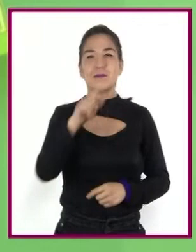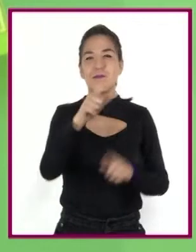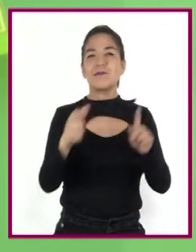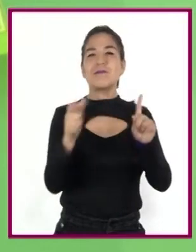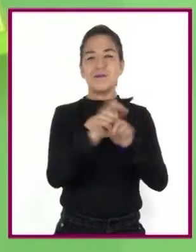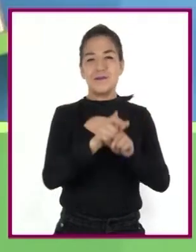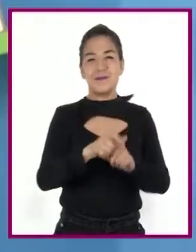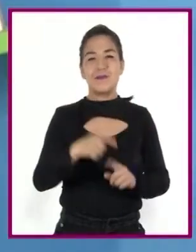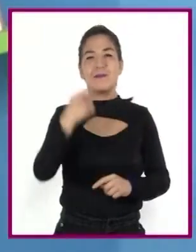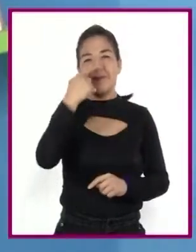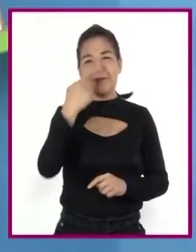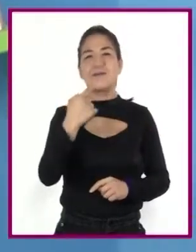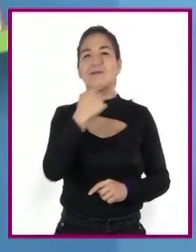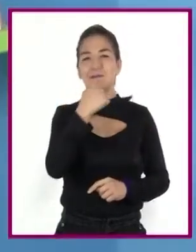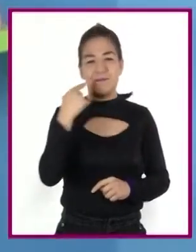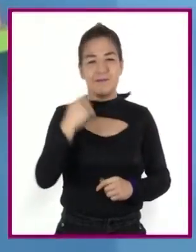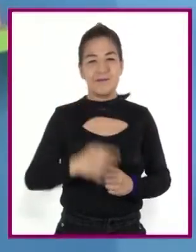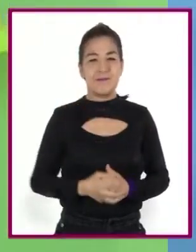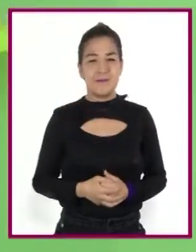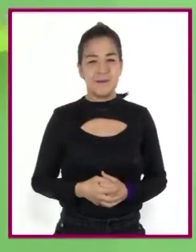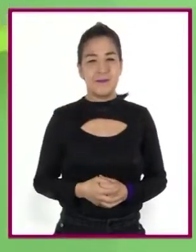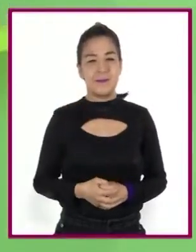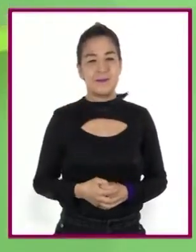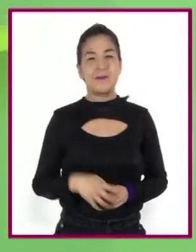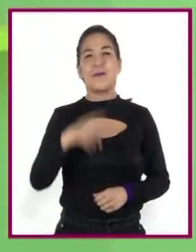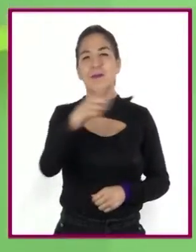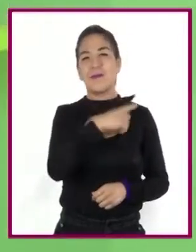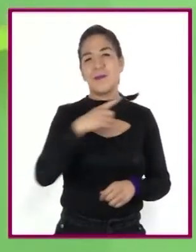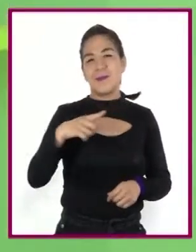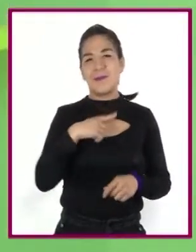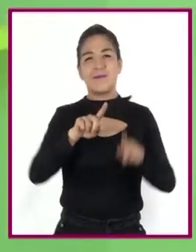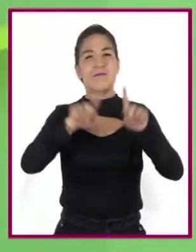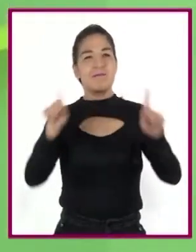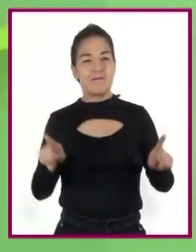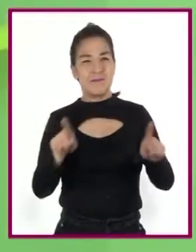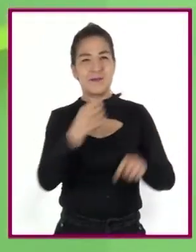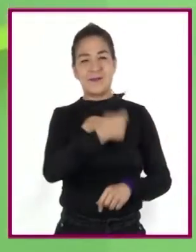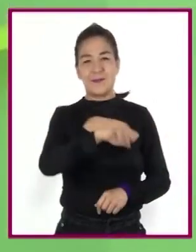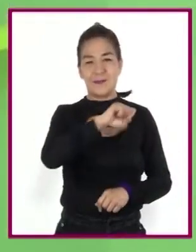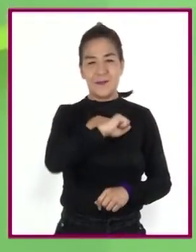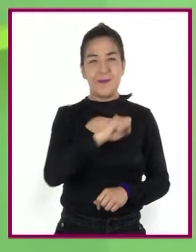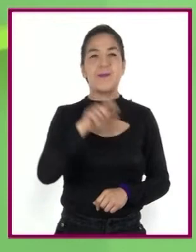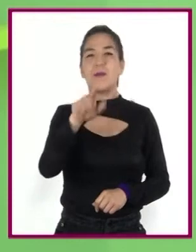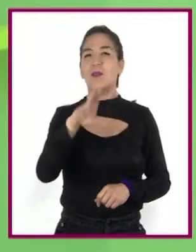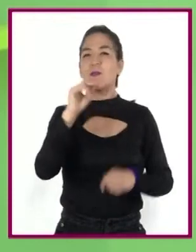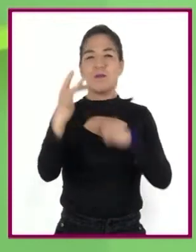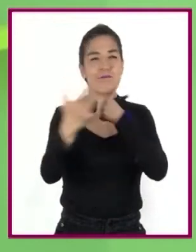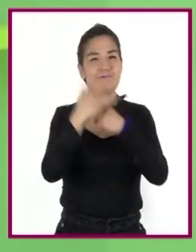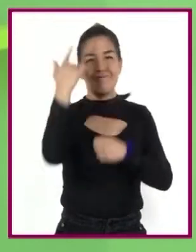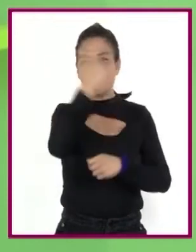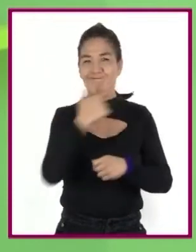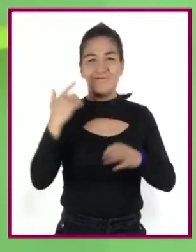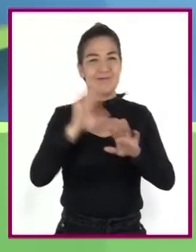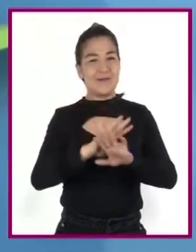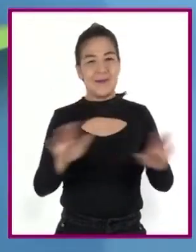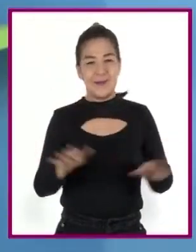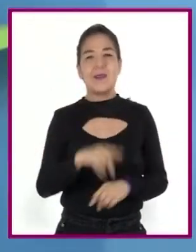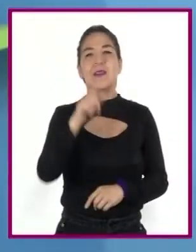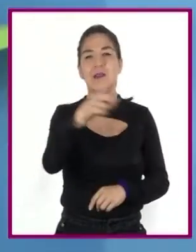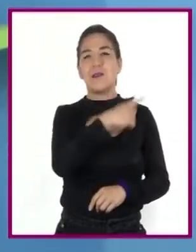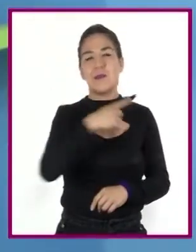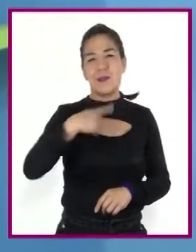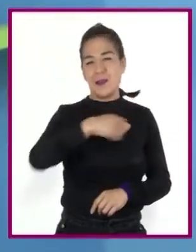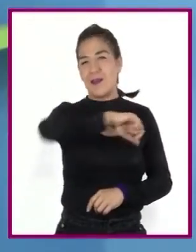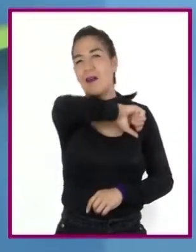cubriendo nariz y boca. Mantener la sana distancia. Procurar no tocarse el rostro y realizar